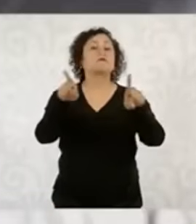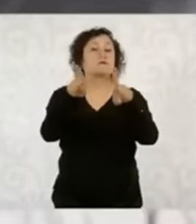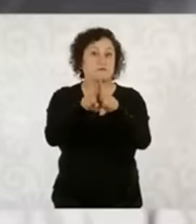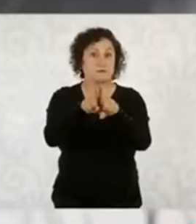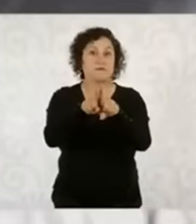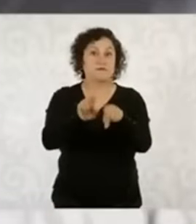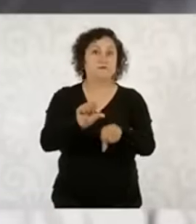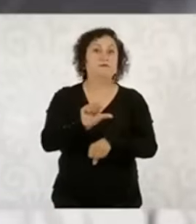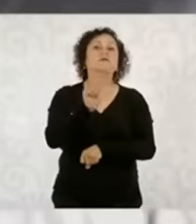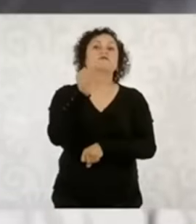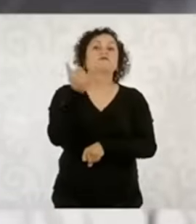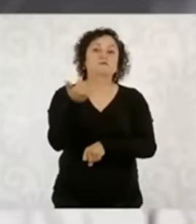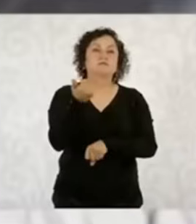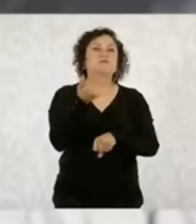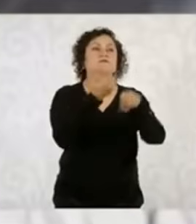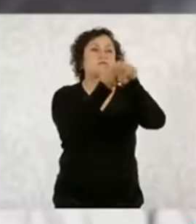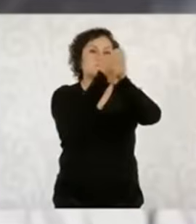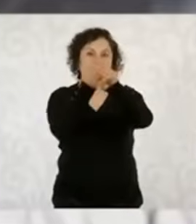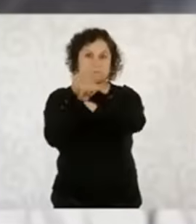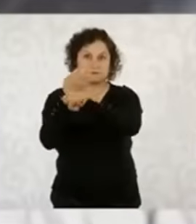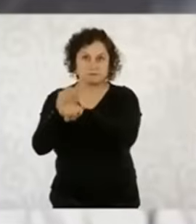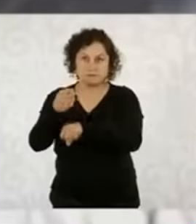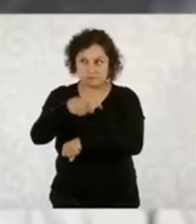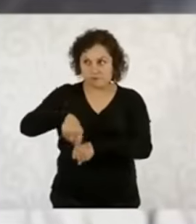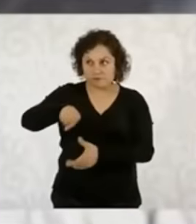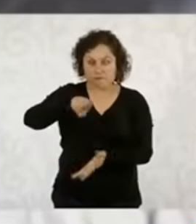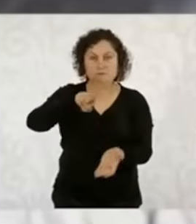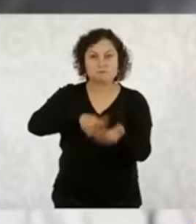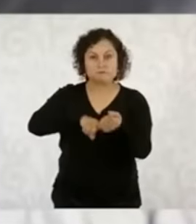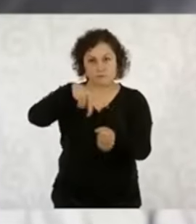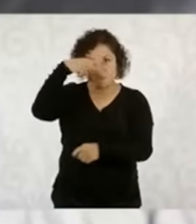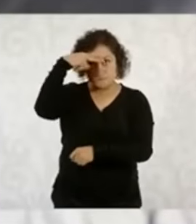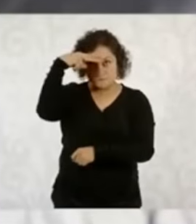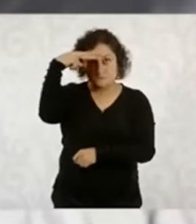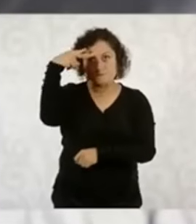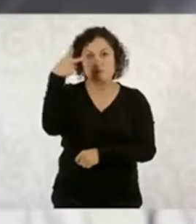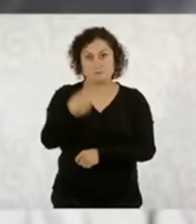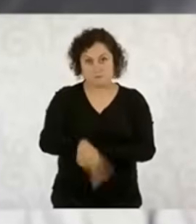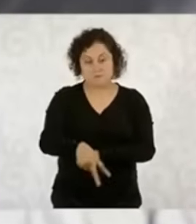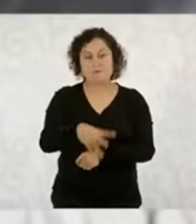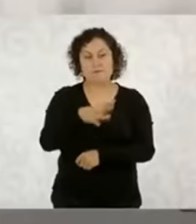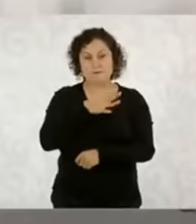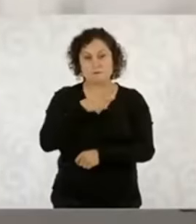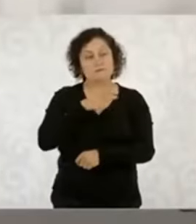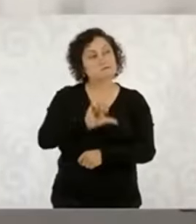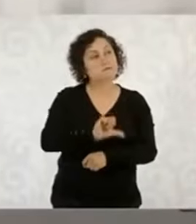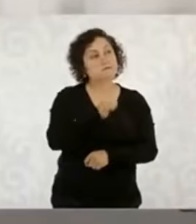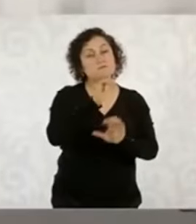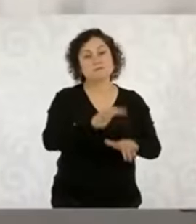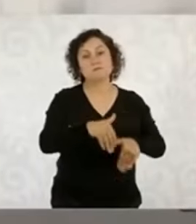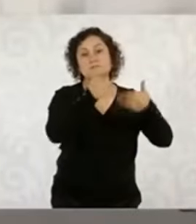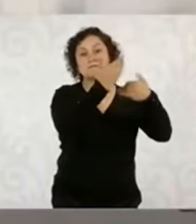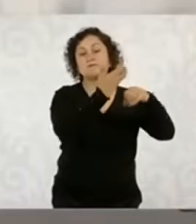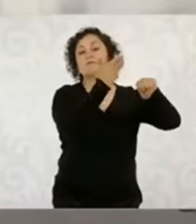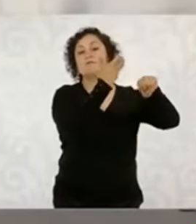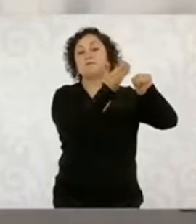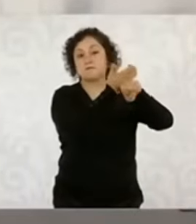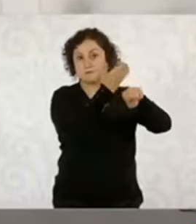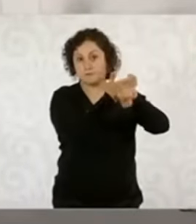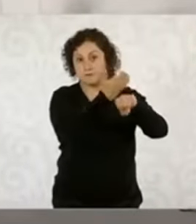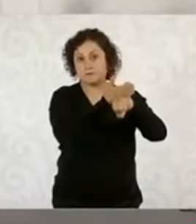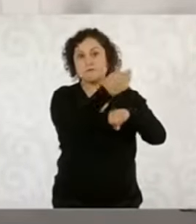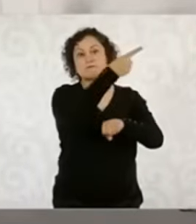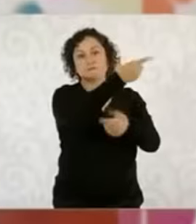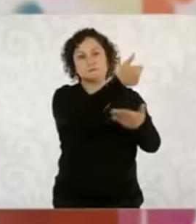entidades con el mayor número de mexicanos viviendo en los Estados Unidos. En este momento